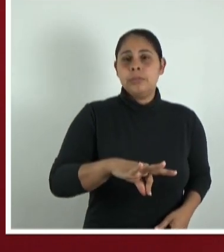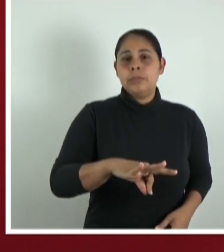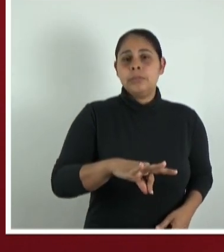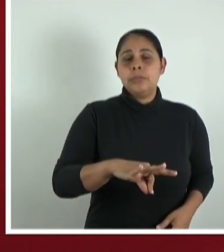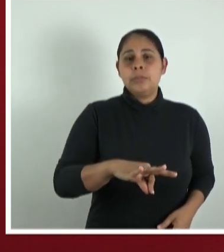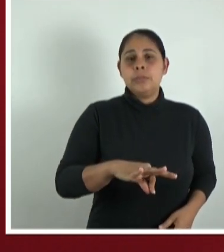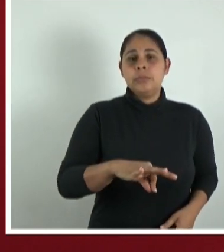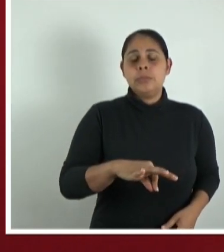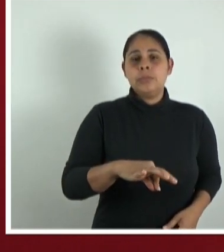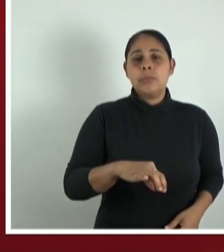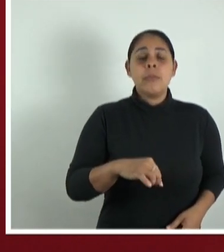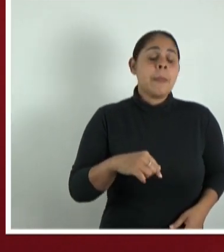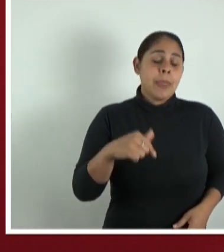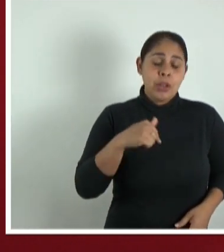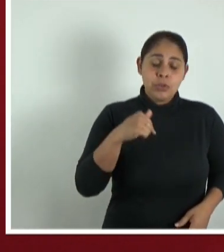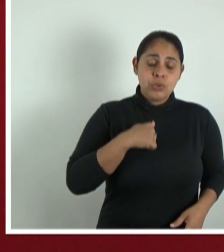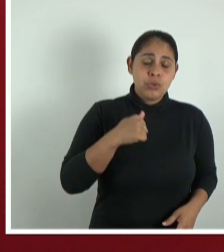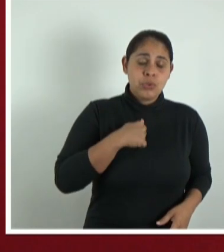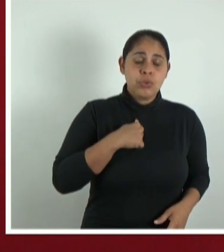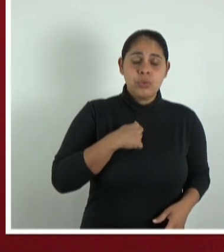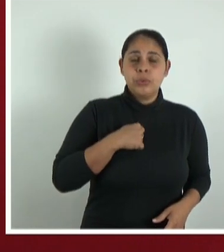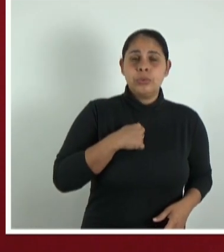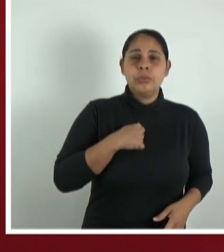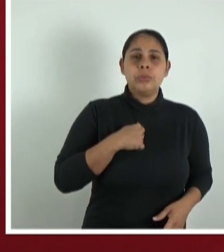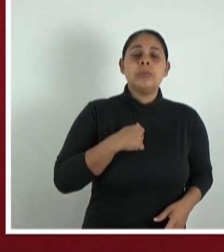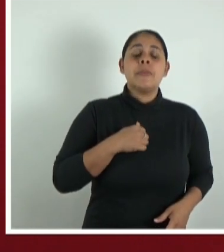con este estudio bíblico sobre la gracia